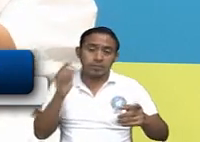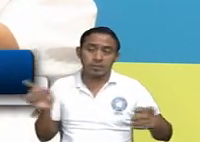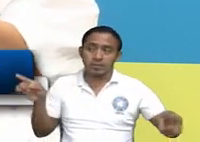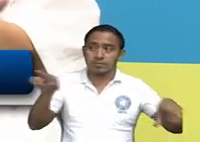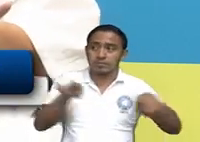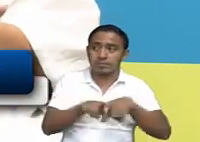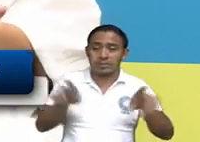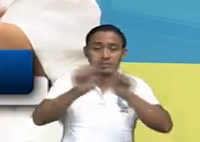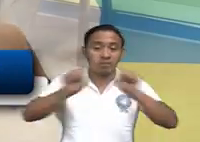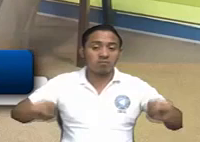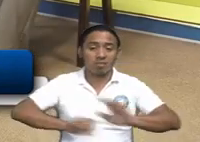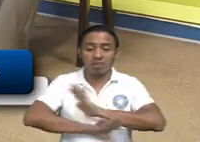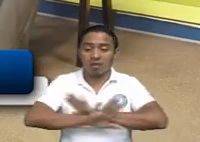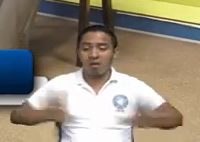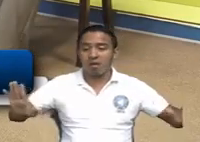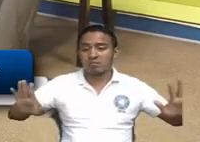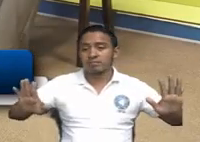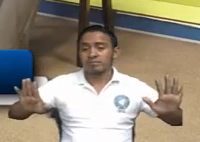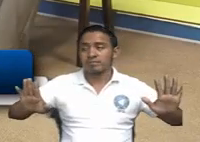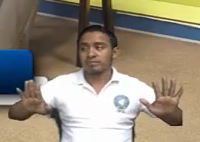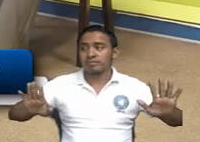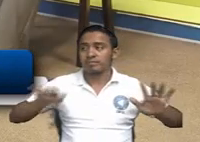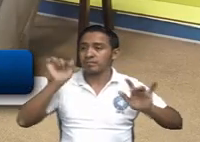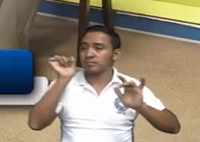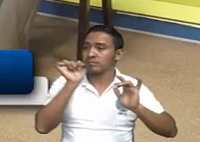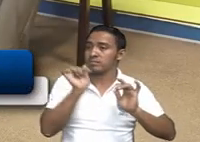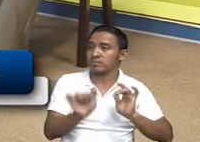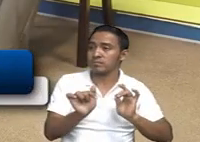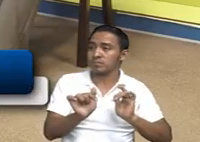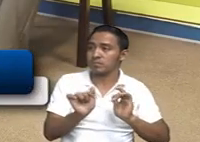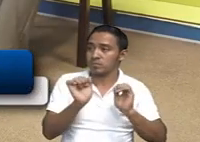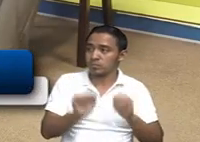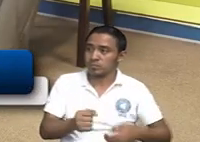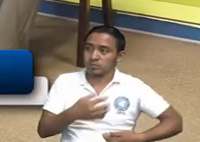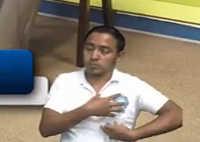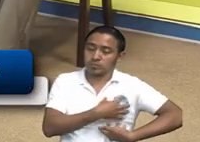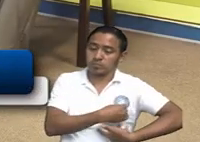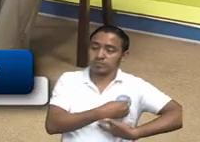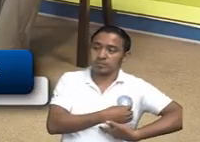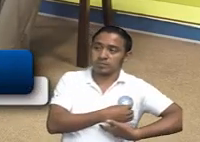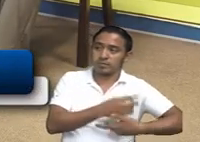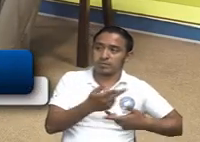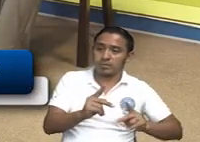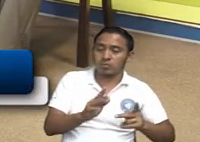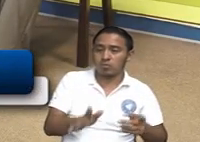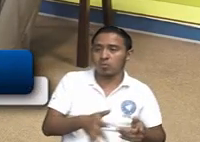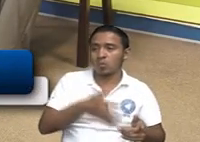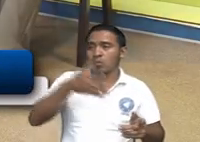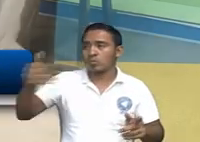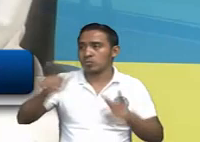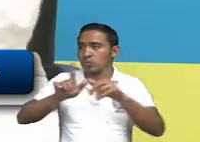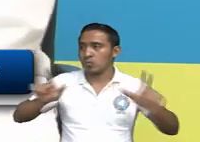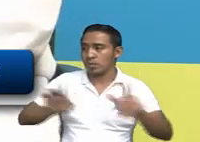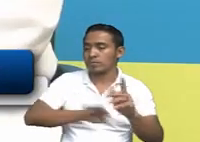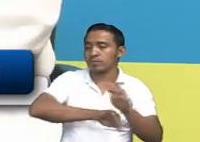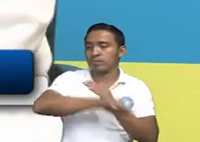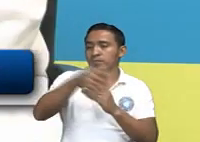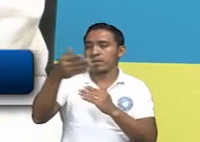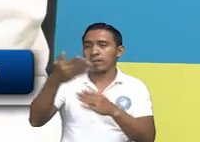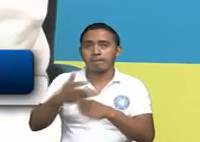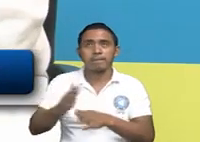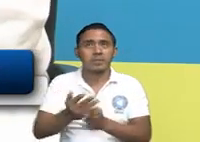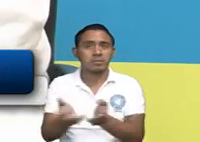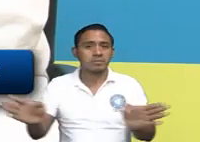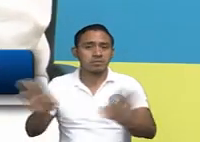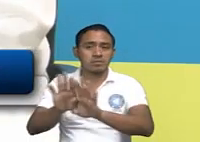es sagrada. Allí puede ser que yo le dé de mamar al niño, pero yo lo tengo que poner otra vez en otro lugar. A